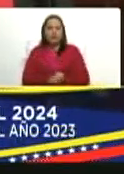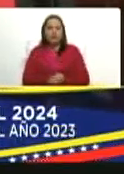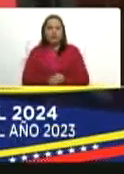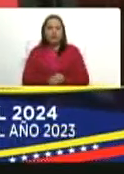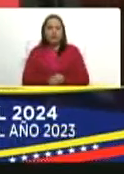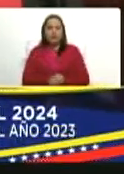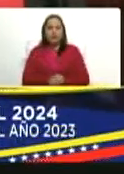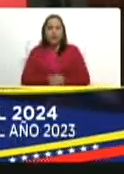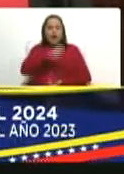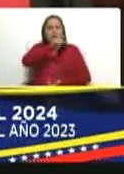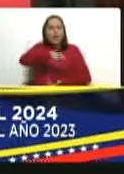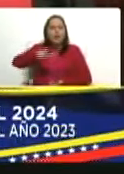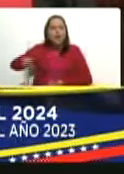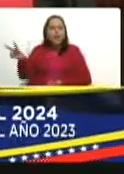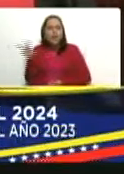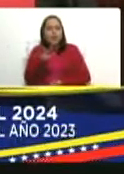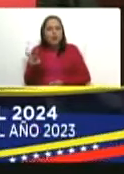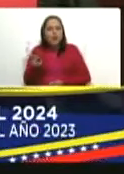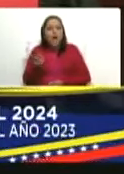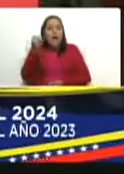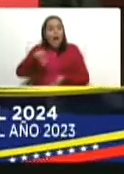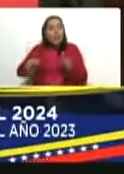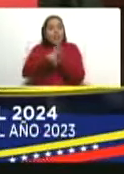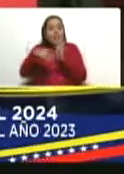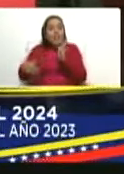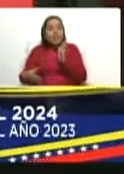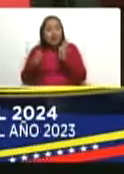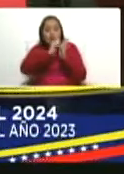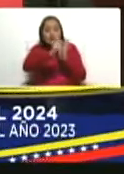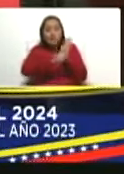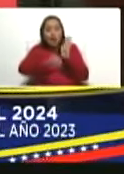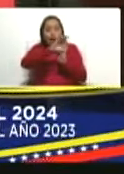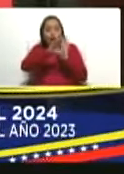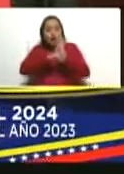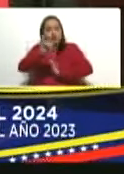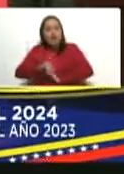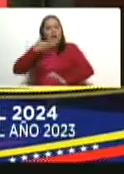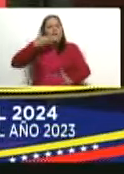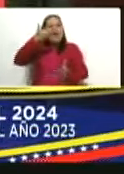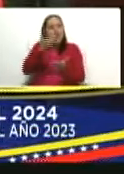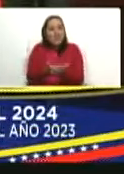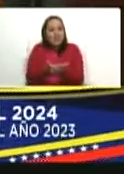Los ciudadanos venezolanos tienen el derecho constitucional de exigir